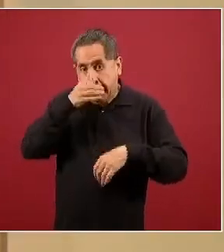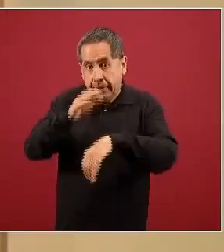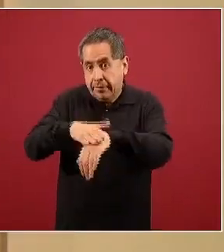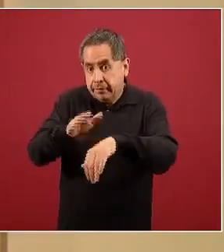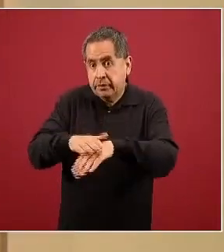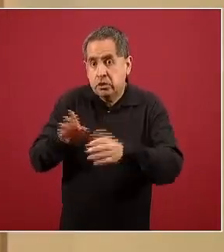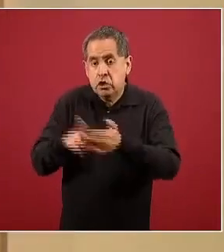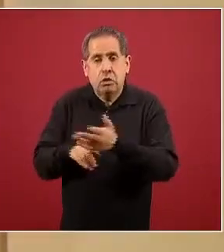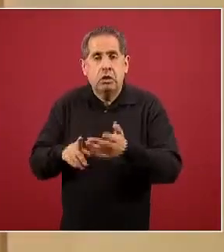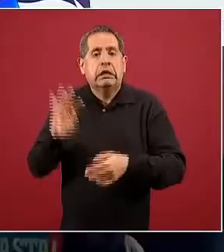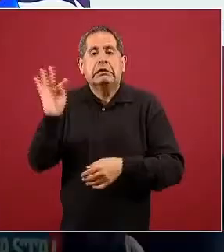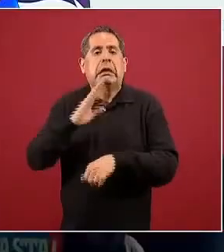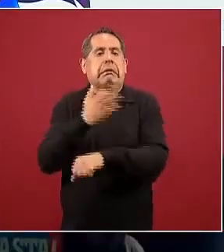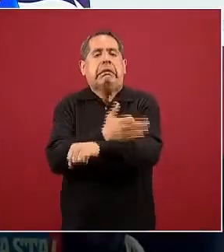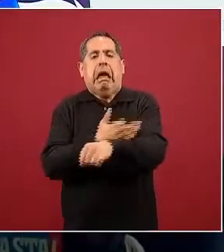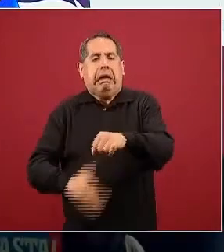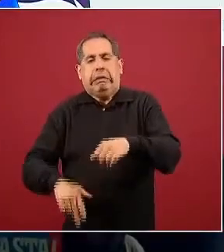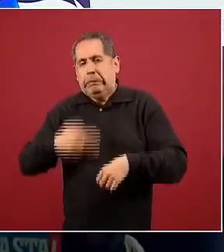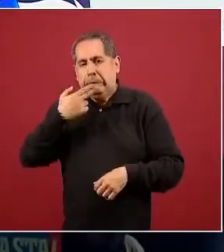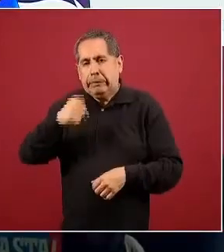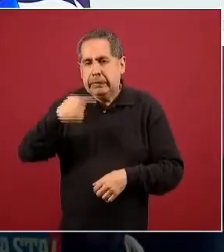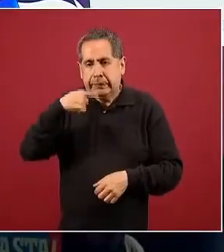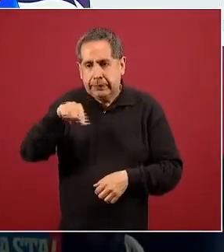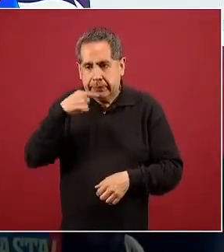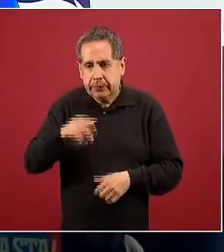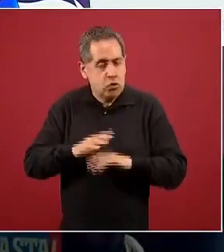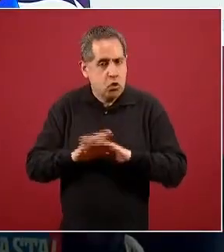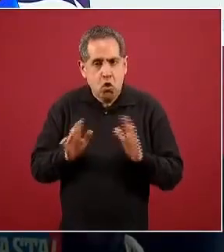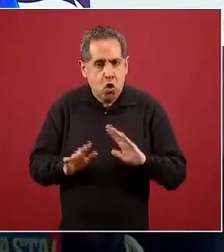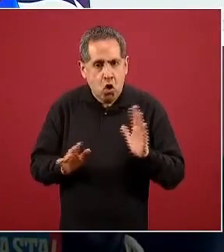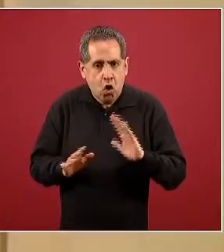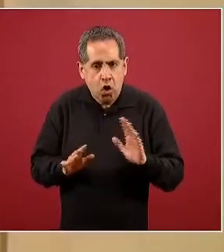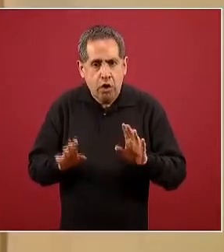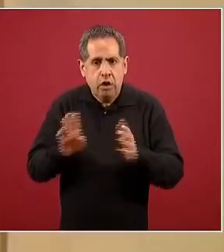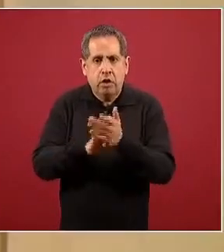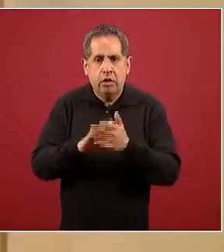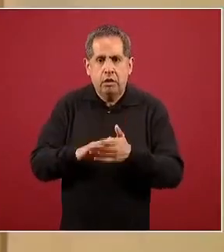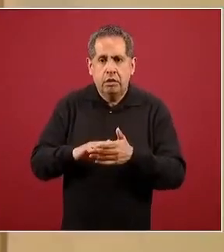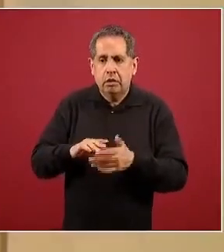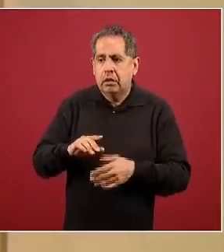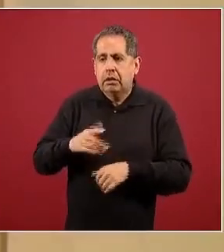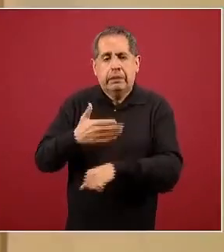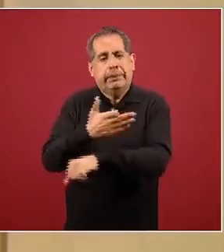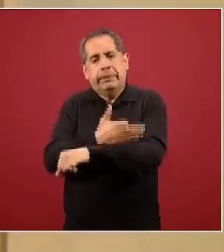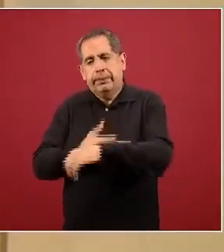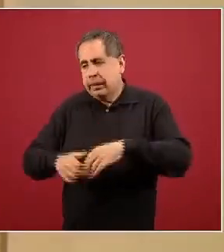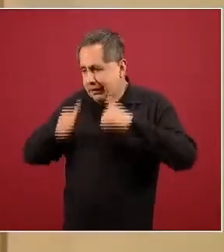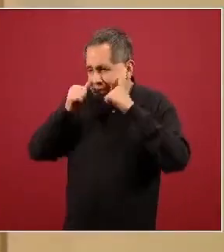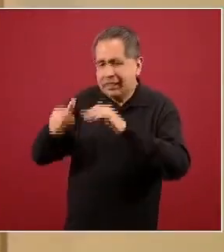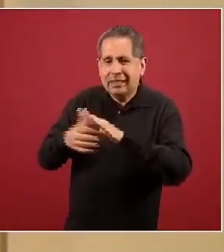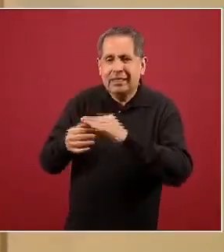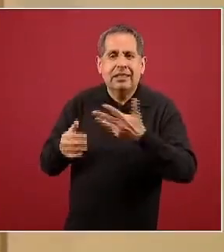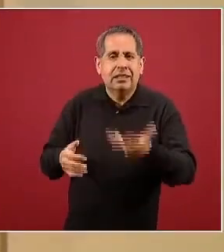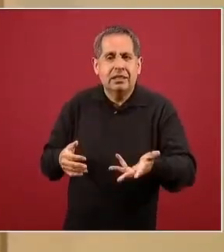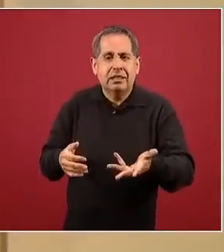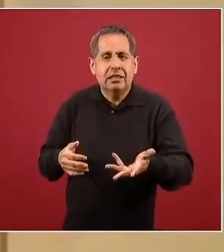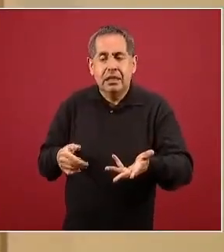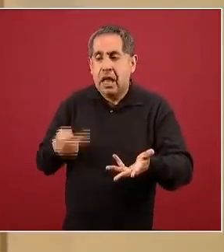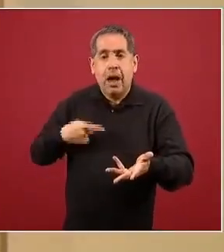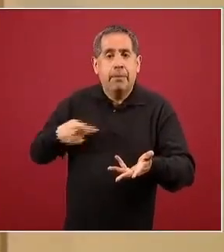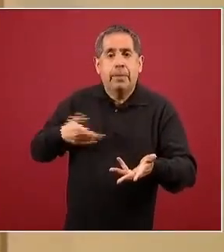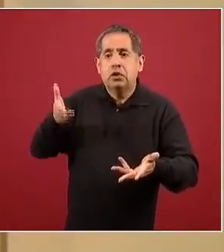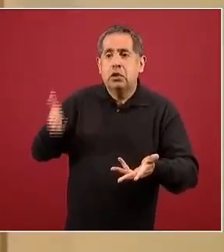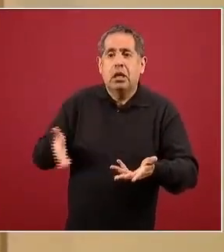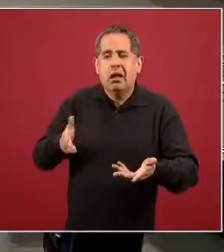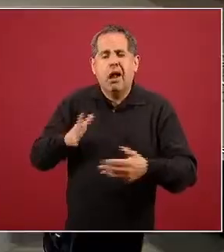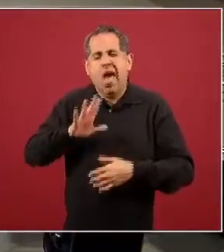la atención tardía. No se habla de una atención de la epidemia tardía, sino de que se